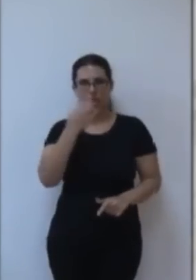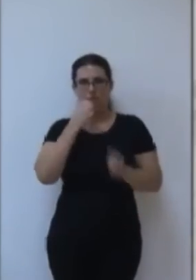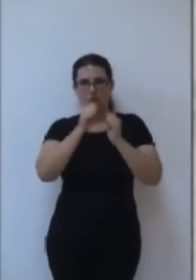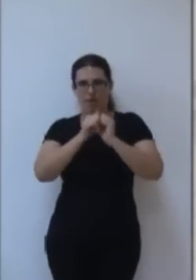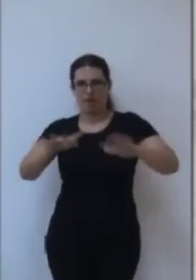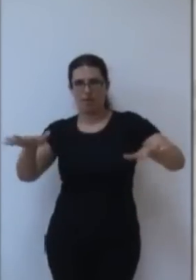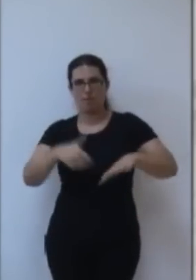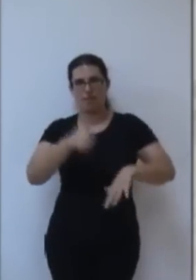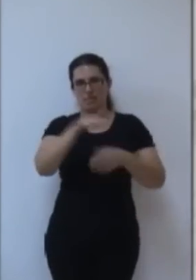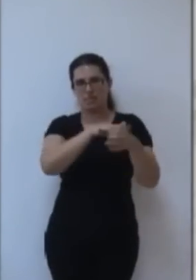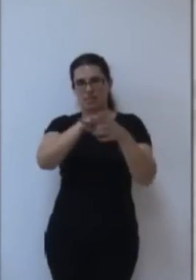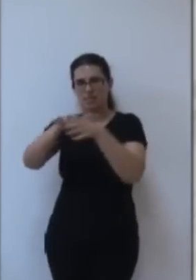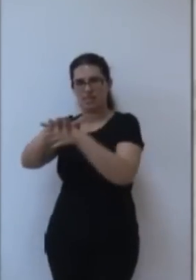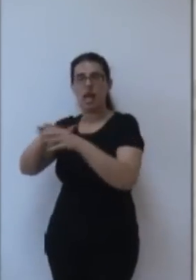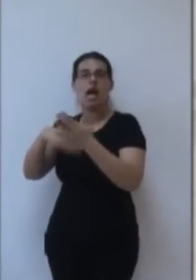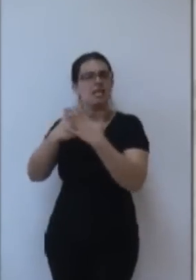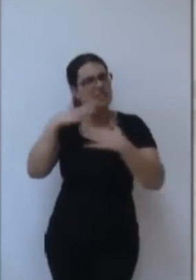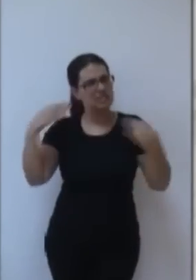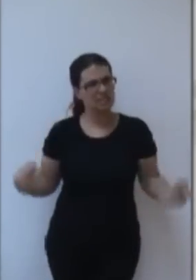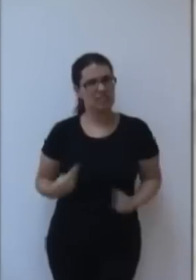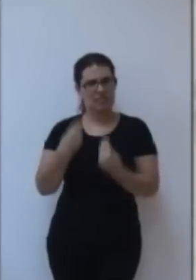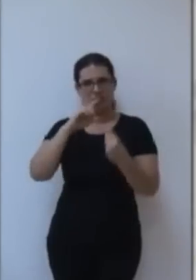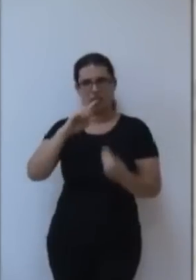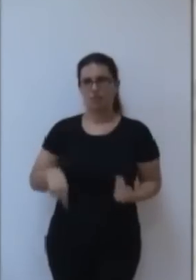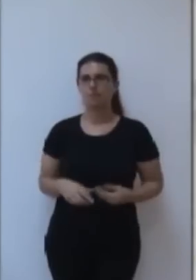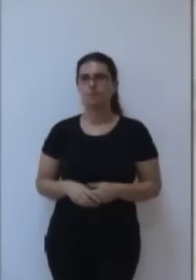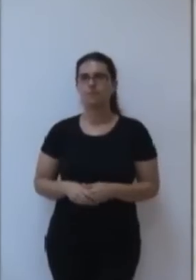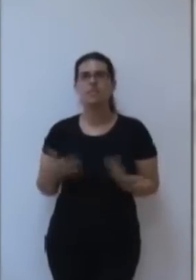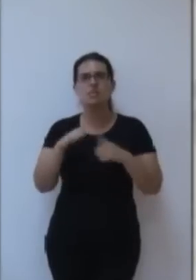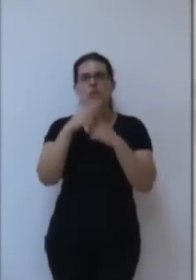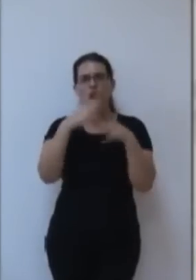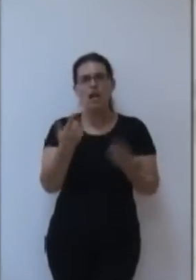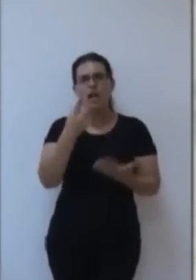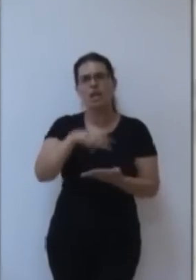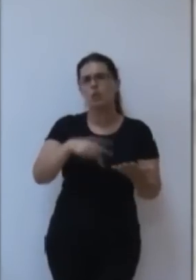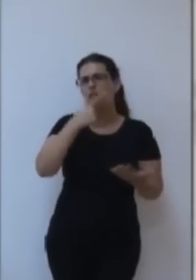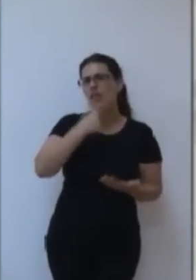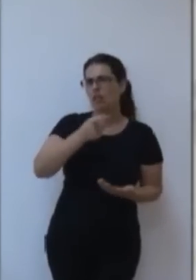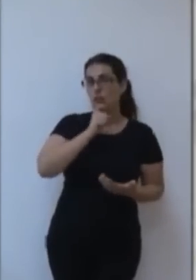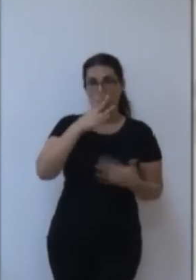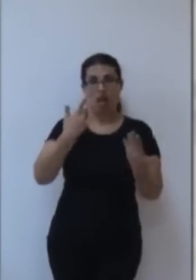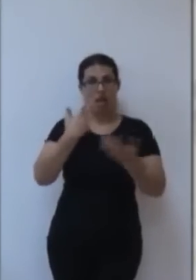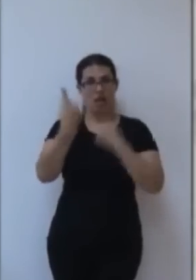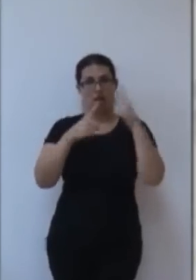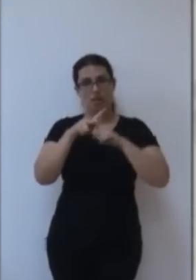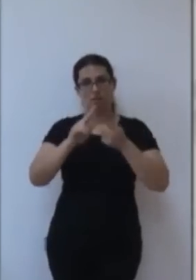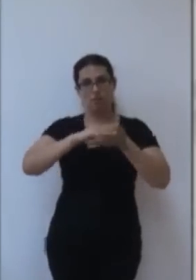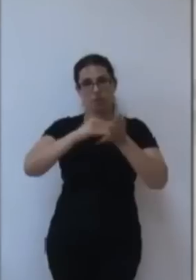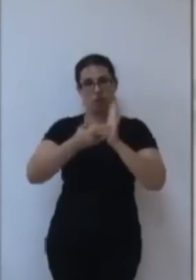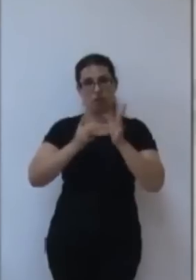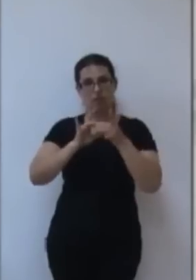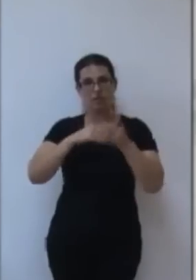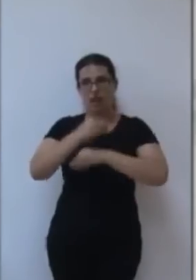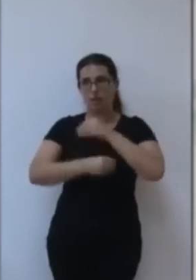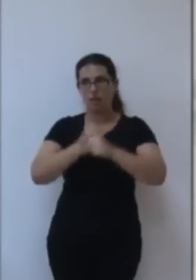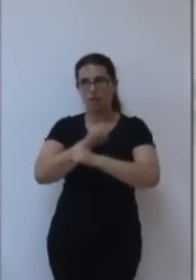y que se mejorara, ¿no? ¿En qué situación está eso? Porque también hay herramientas tecnológicas que se están trabajando en